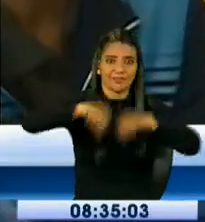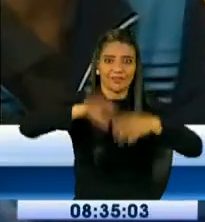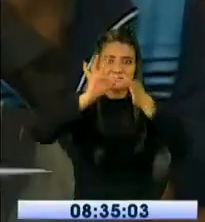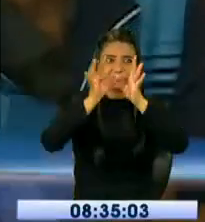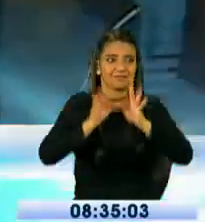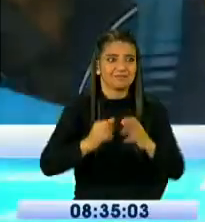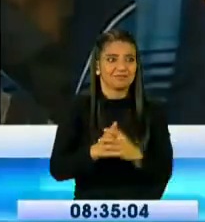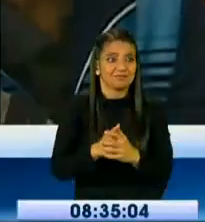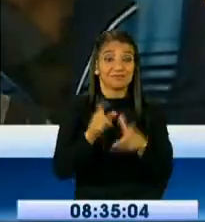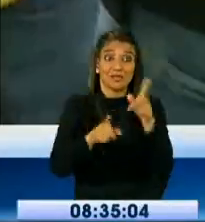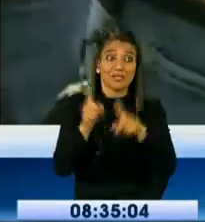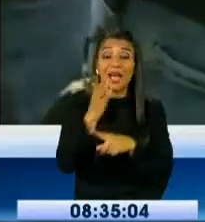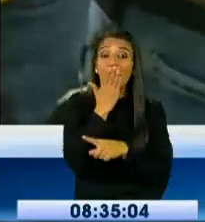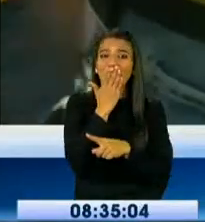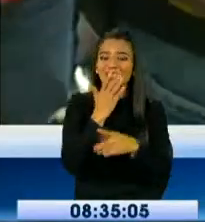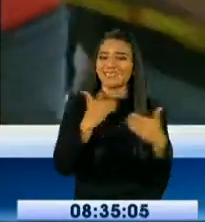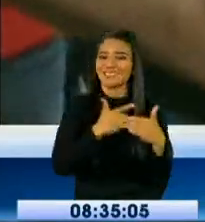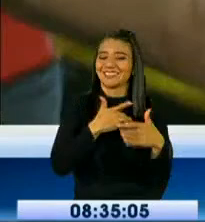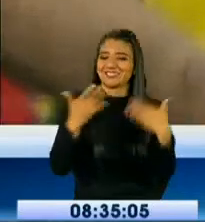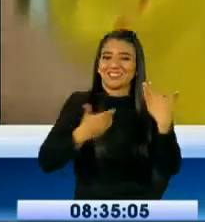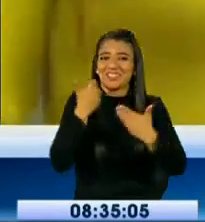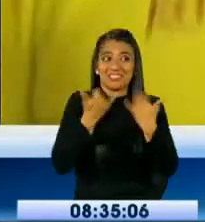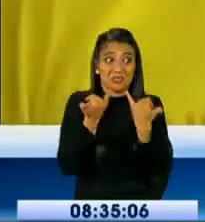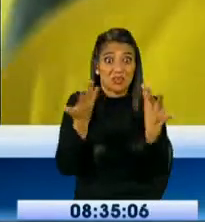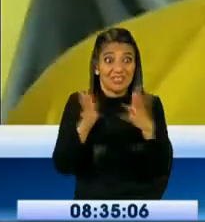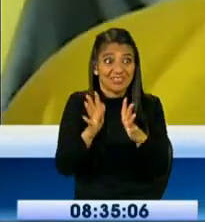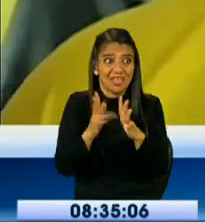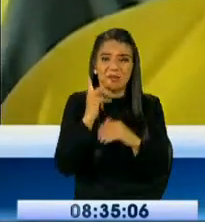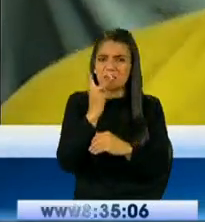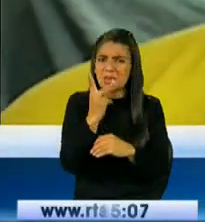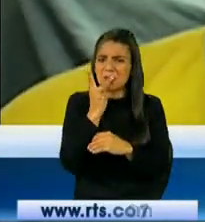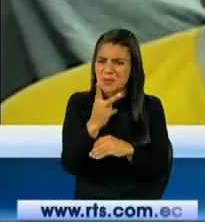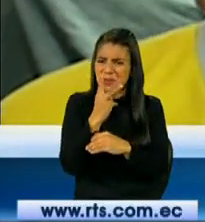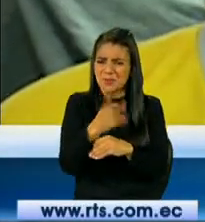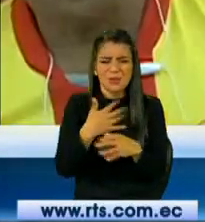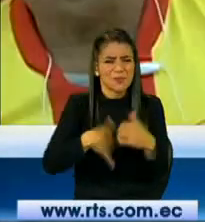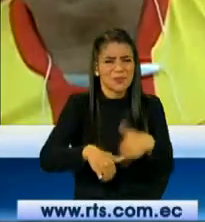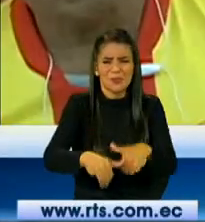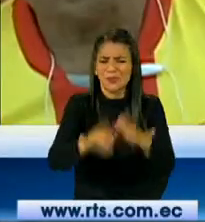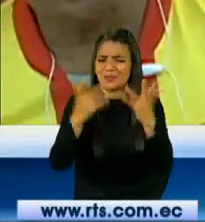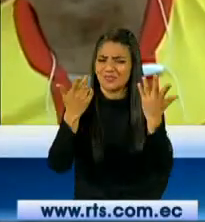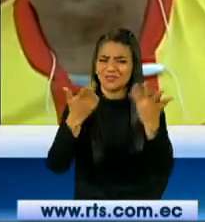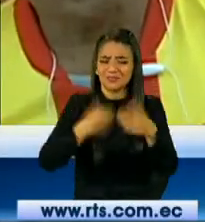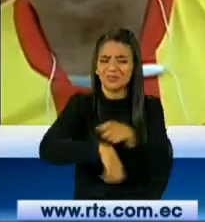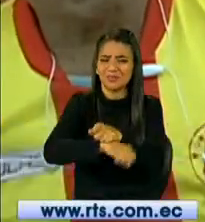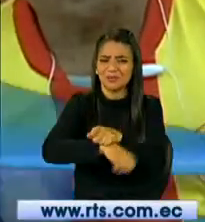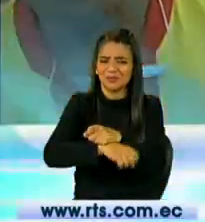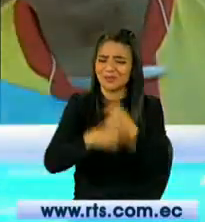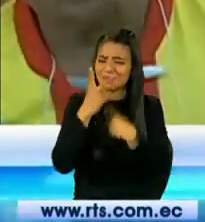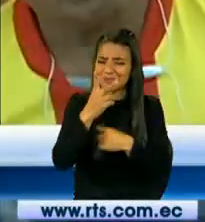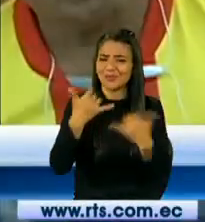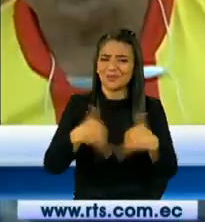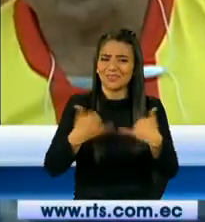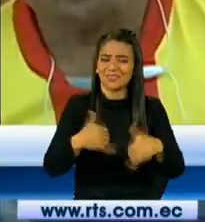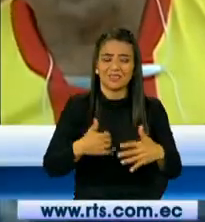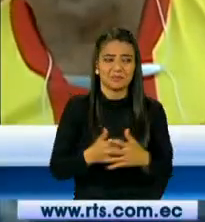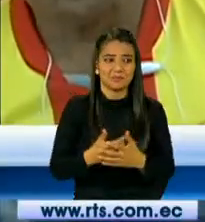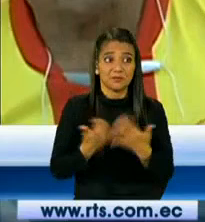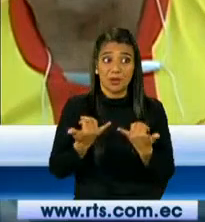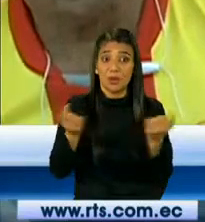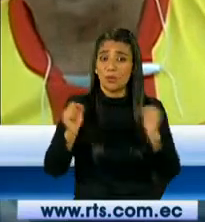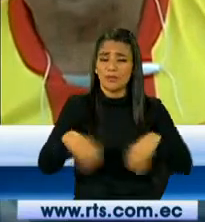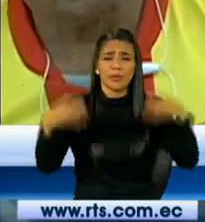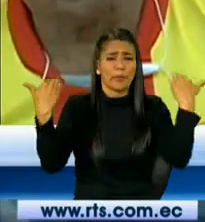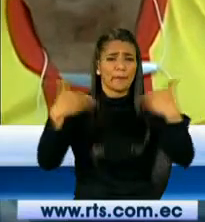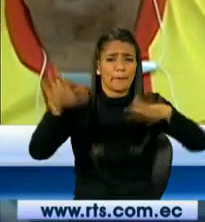del Aucas era evidente, pues según aseguran, ahora no se perderán ningún juego de su equipo. Ahora ya vamos a tener la posibilidad de a